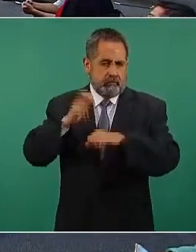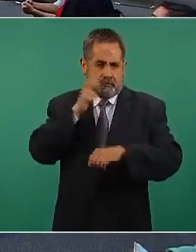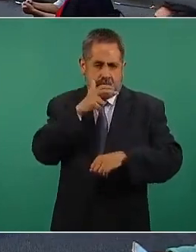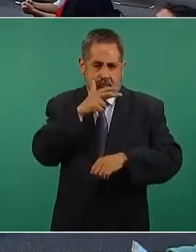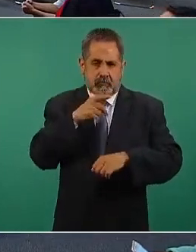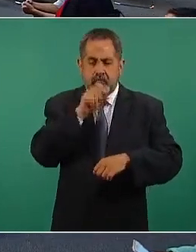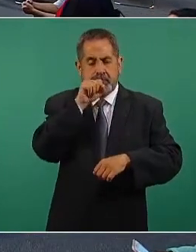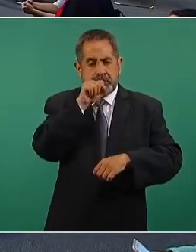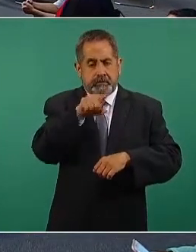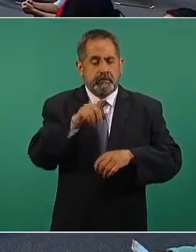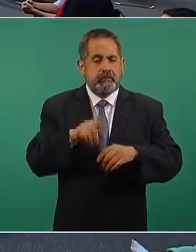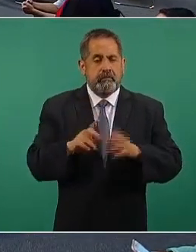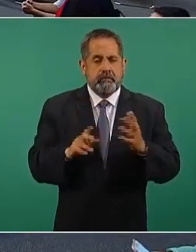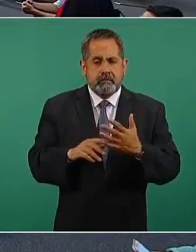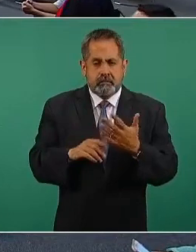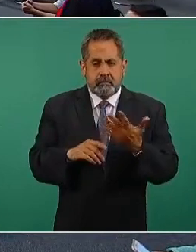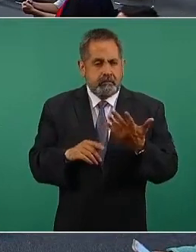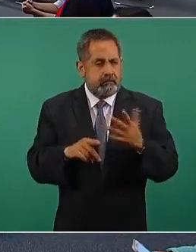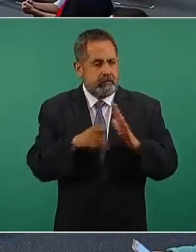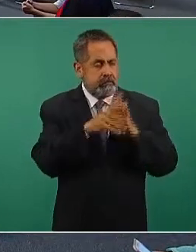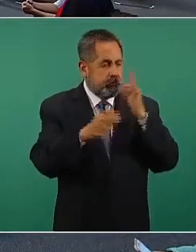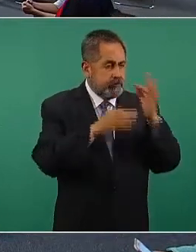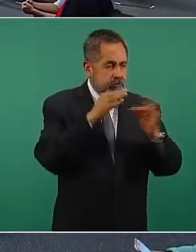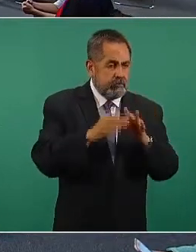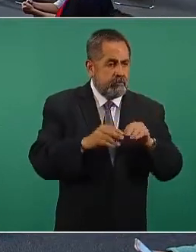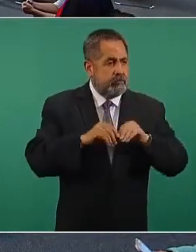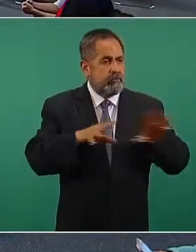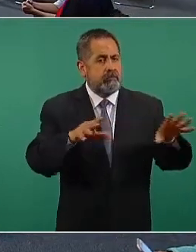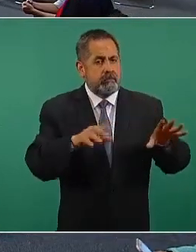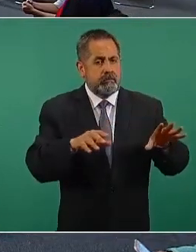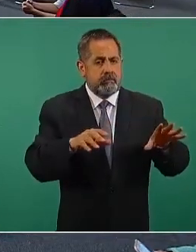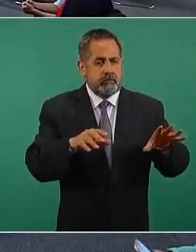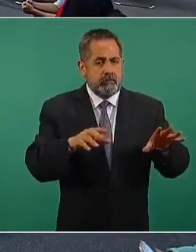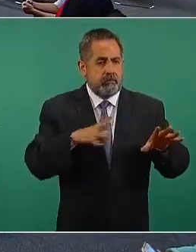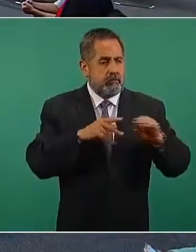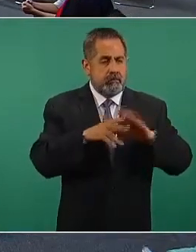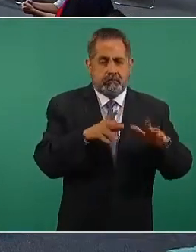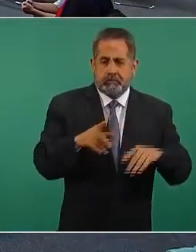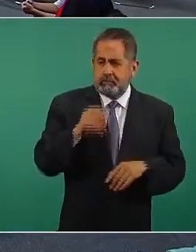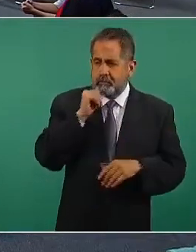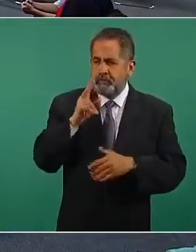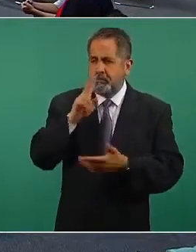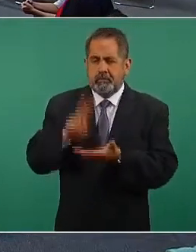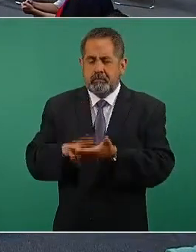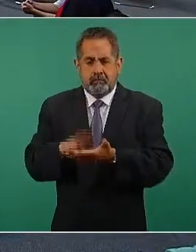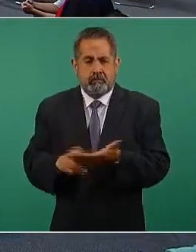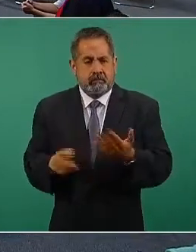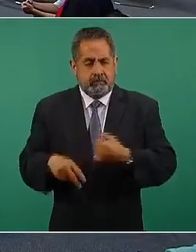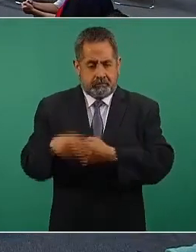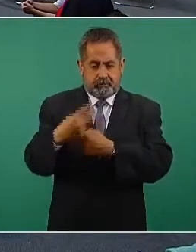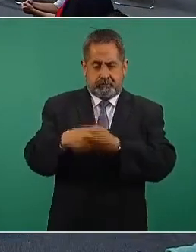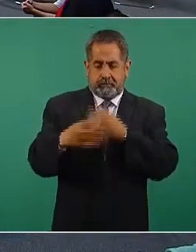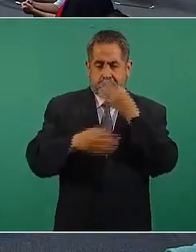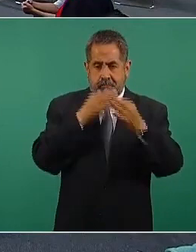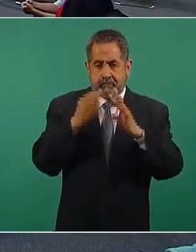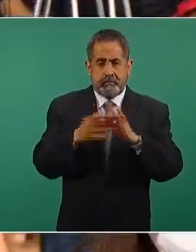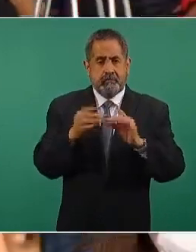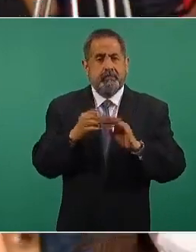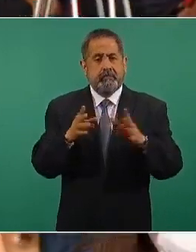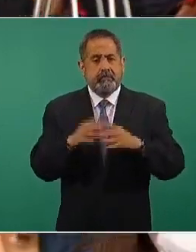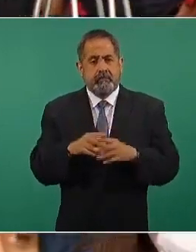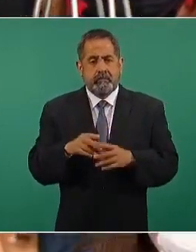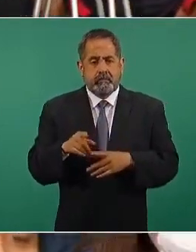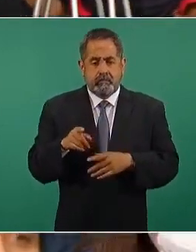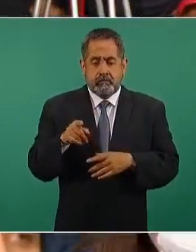que quien no aparecía en los medios no era nadie, y dijo que la televisión podía llegar a ser incluso a un